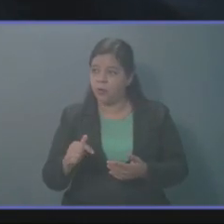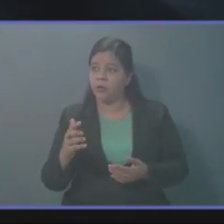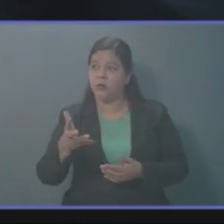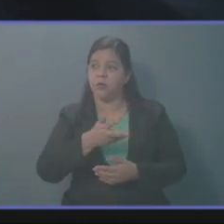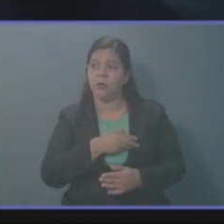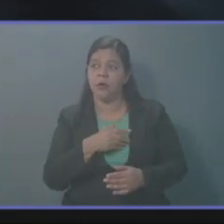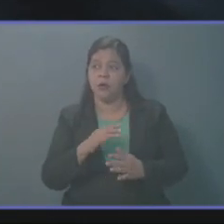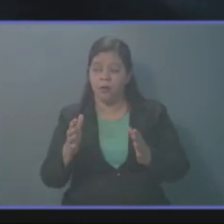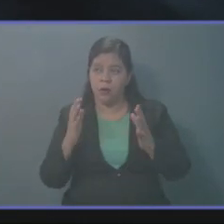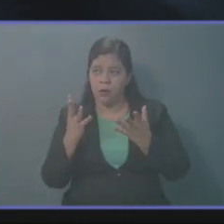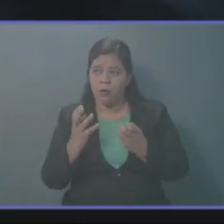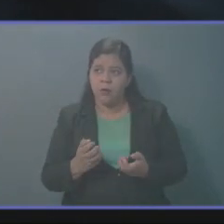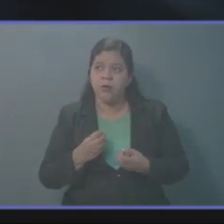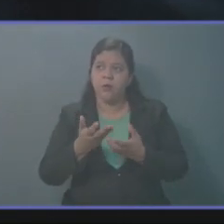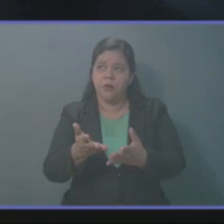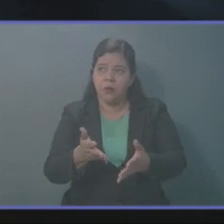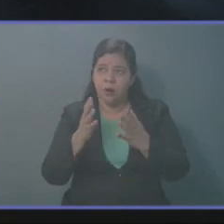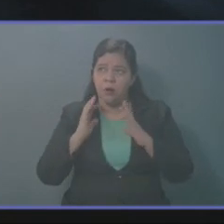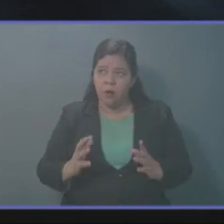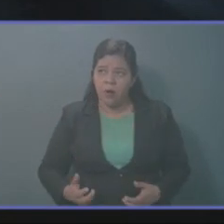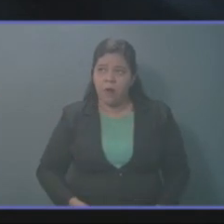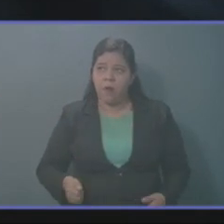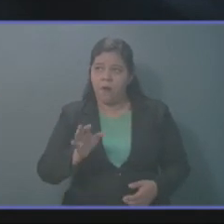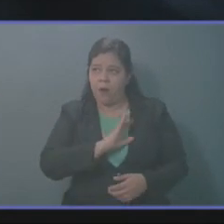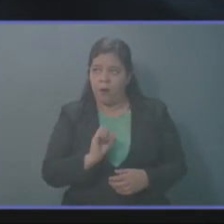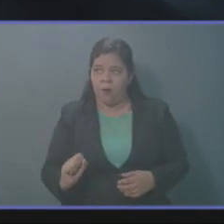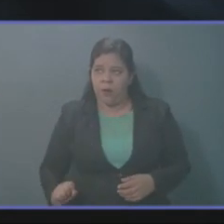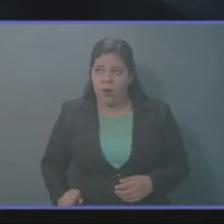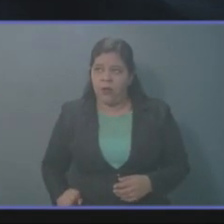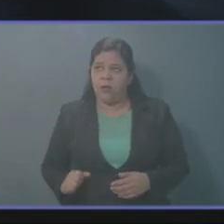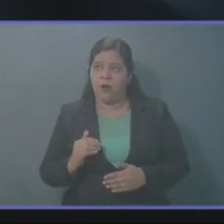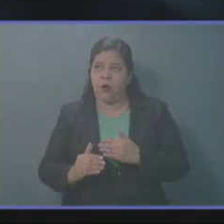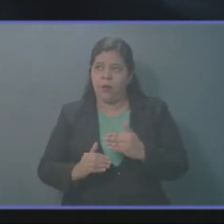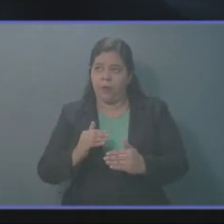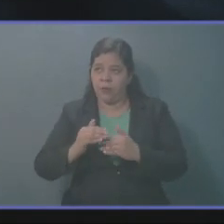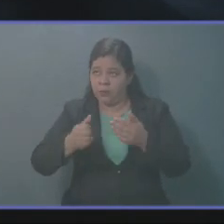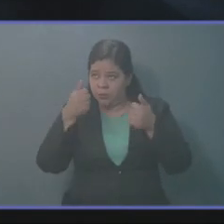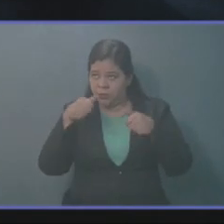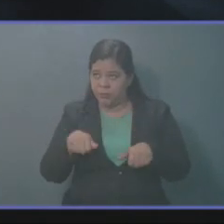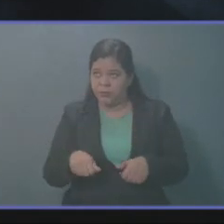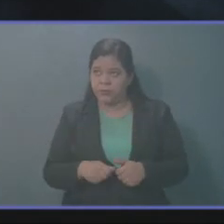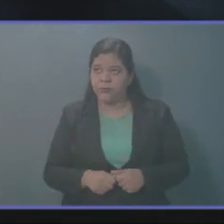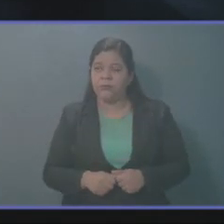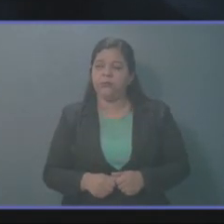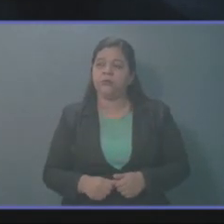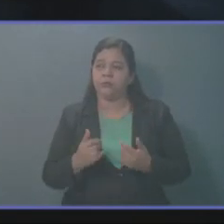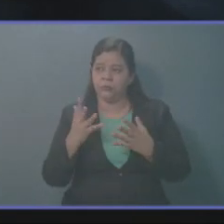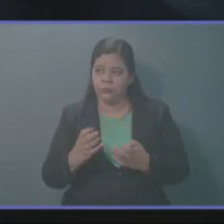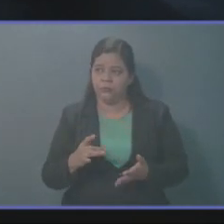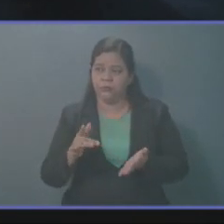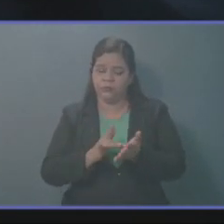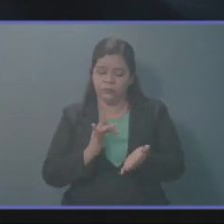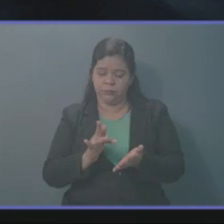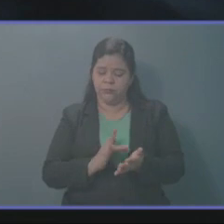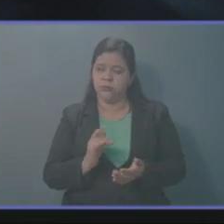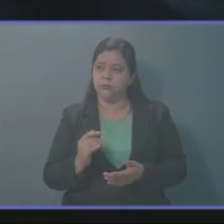Estado reitera el interés del gobierno de El Salvador en avanzar en el proceso de aprobación de ambos créditos. Aprovecho la ocasión para